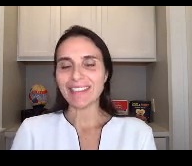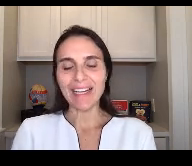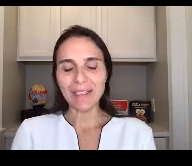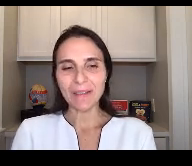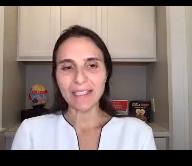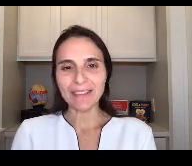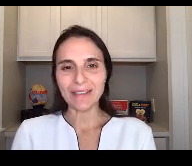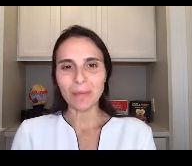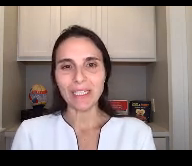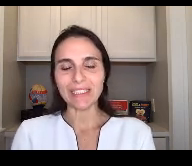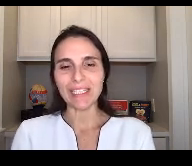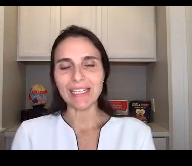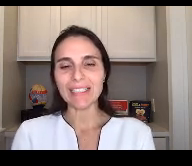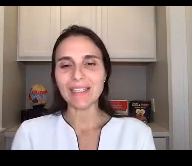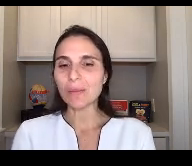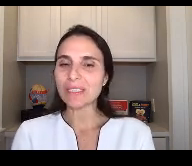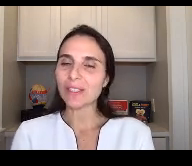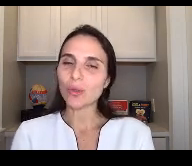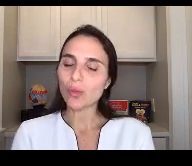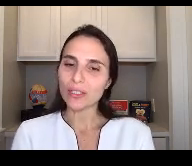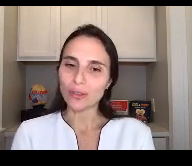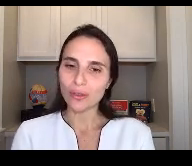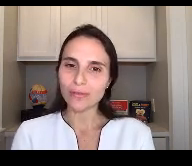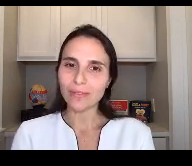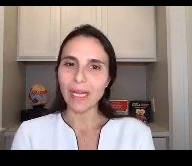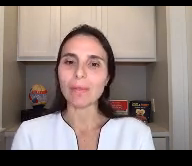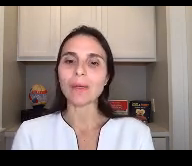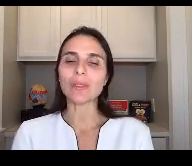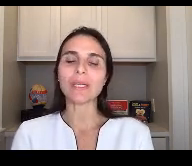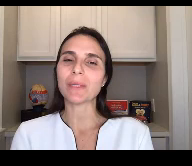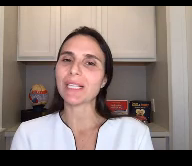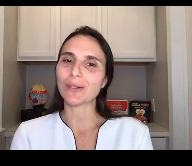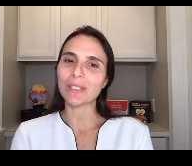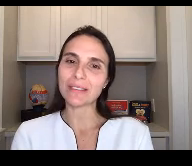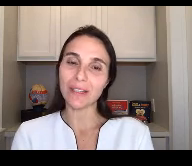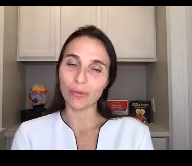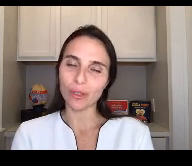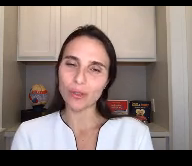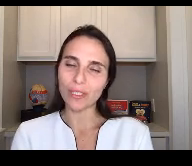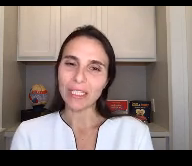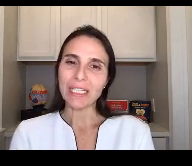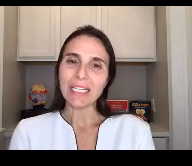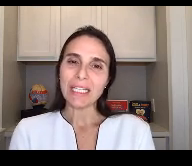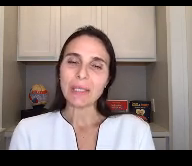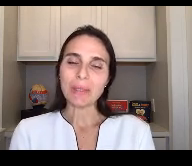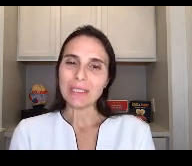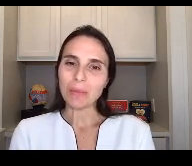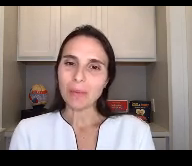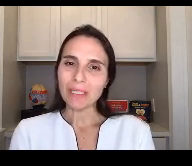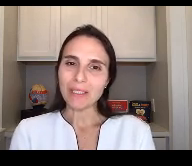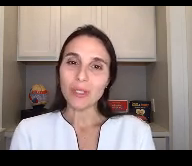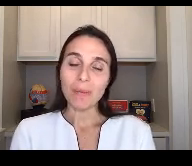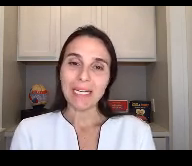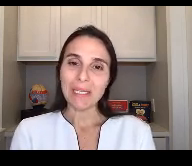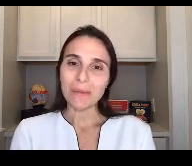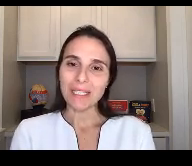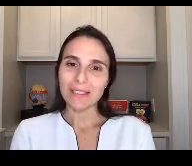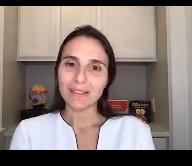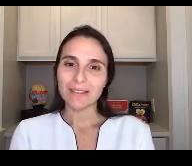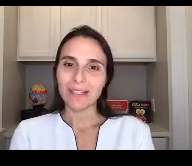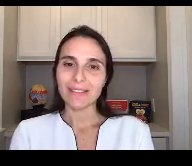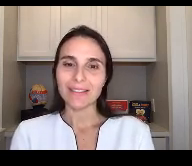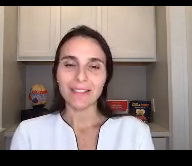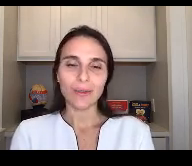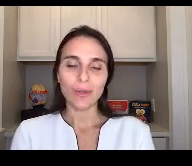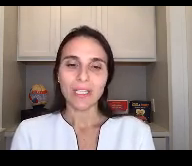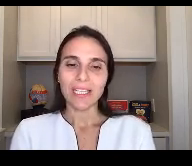de iniciar, me encantaría agradecer al Ministerio de Educación, al Banco Interamericano del Desarrollo y principalmente a doña Melania